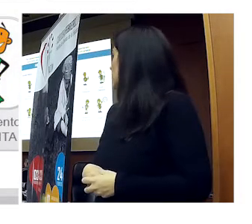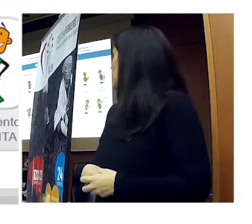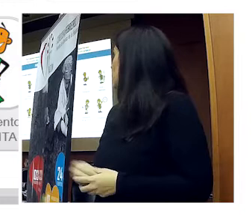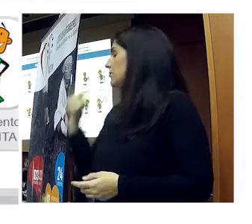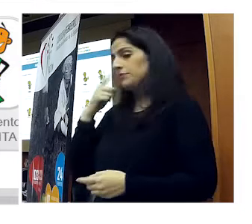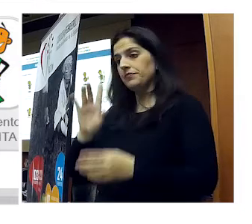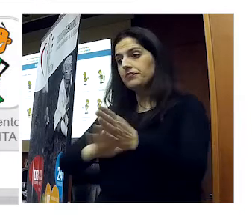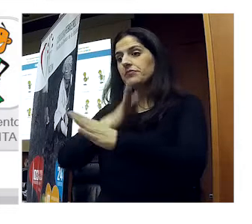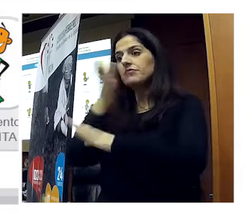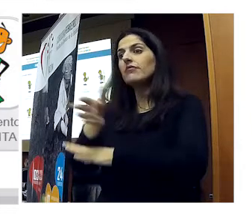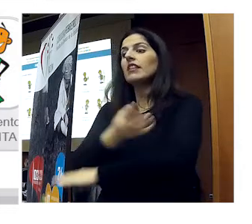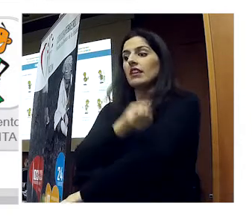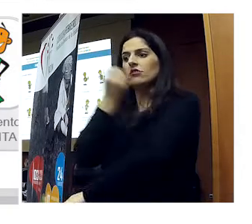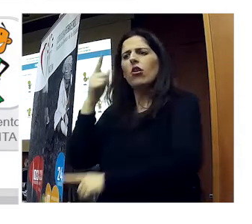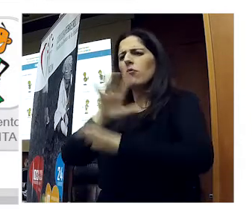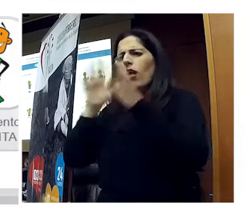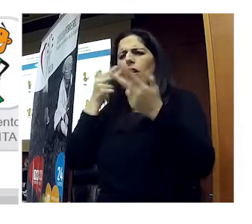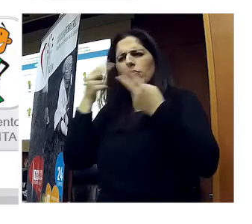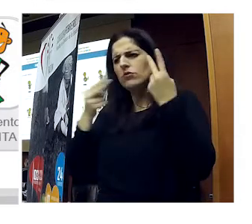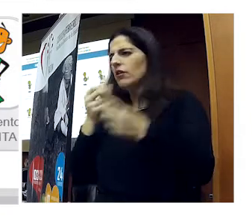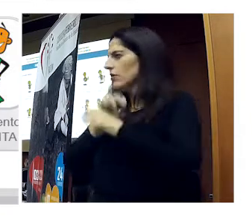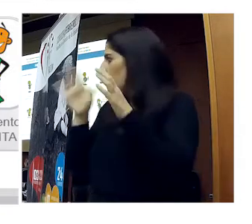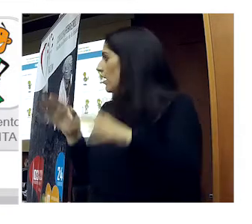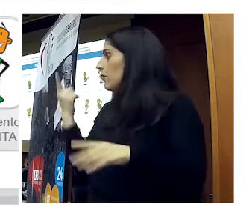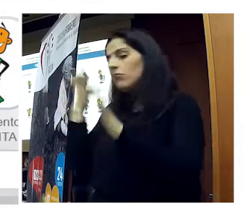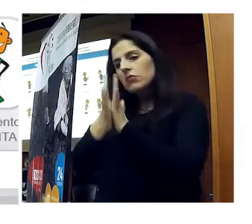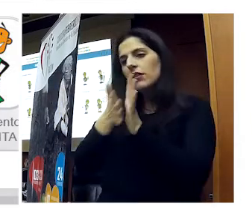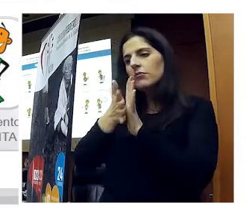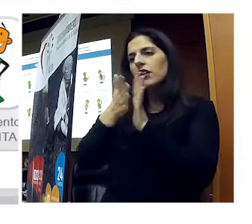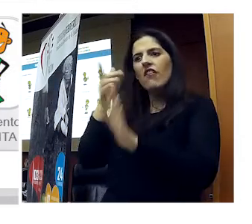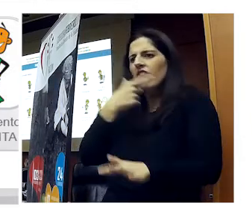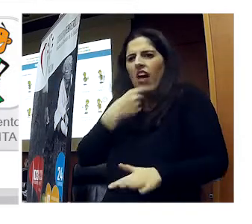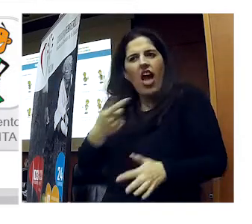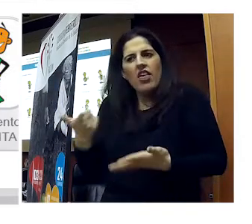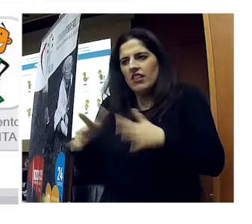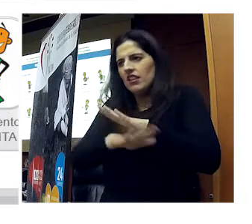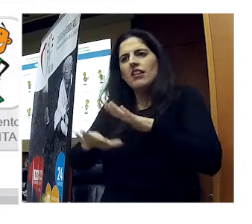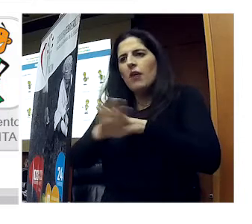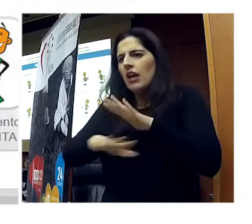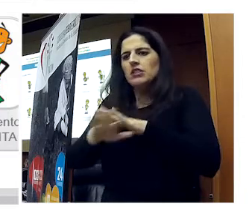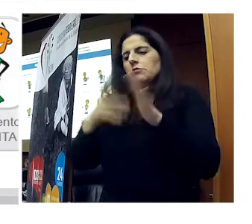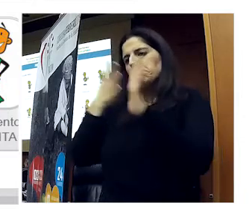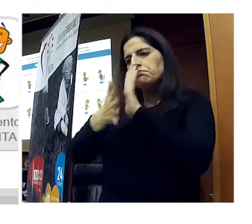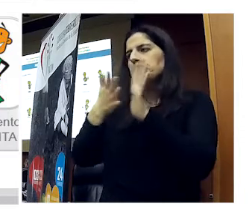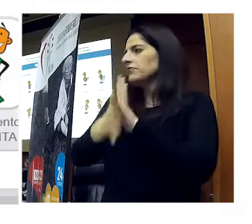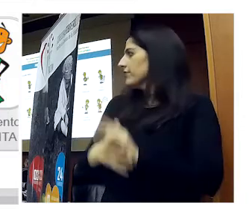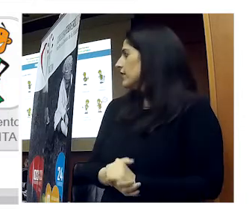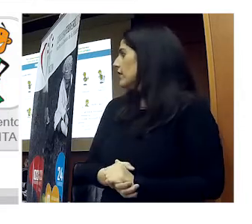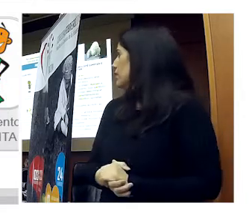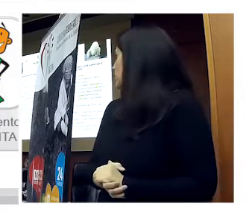en este tema de hipertensión arterial, uno de los de ellos, fijaros todo lo que se os va explicando de forma fácil, de forma clara y de forma objetiva,